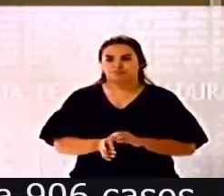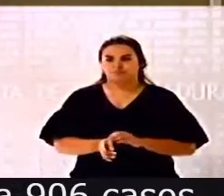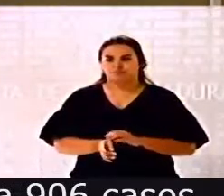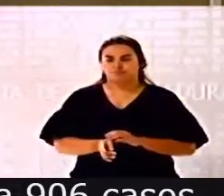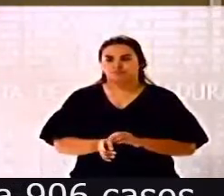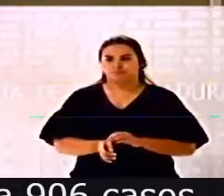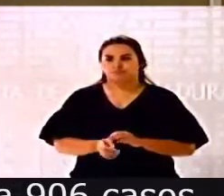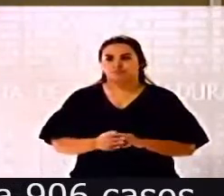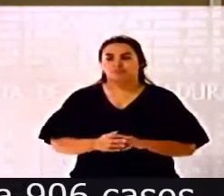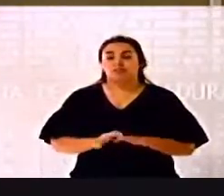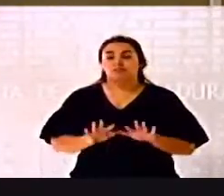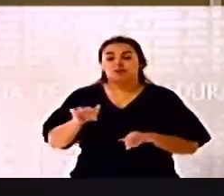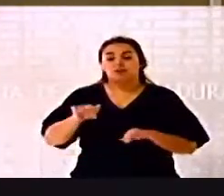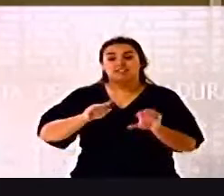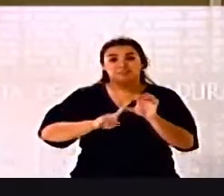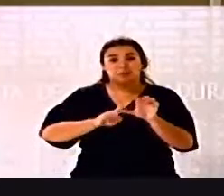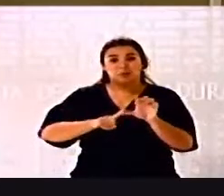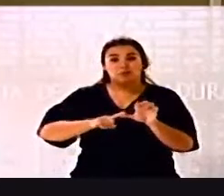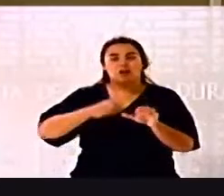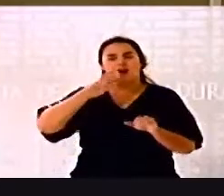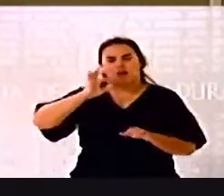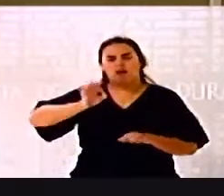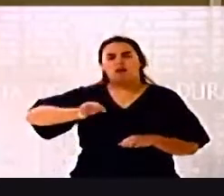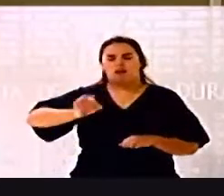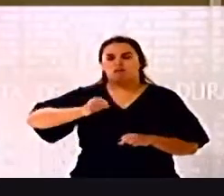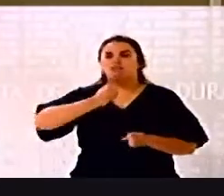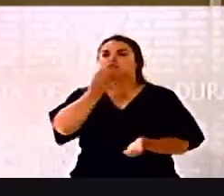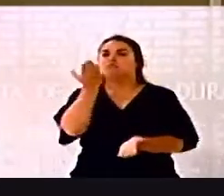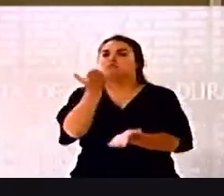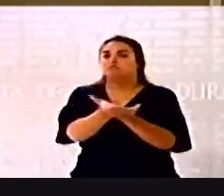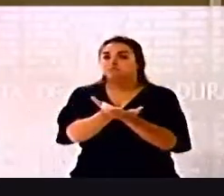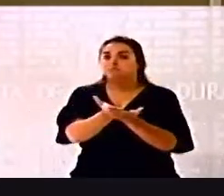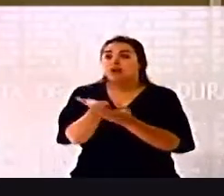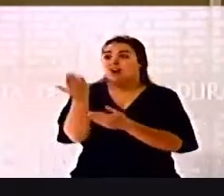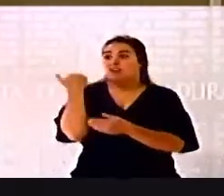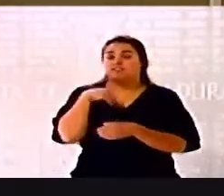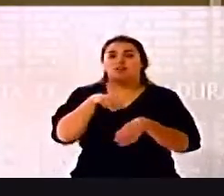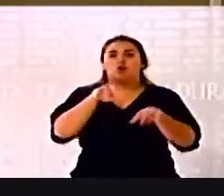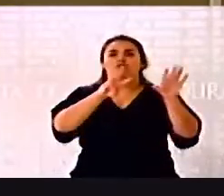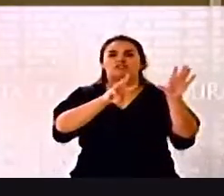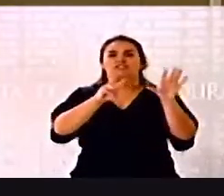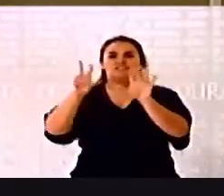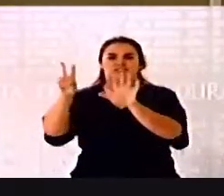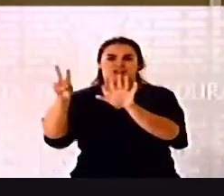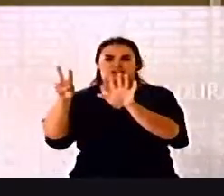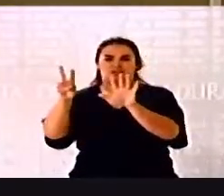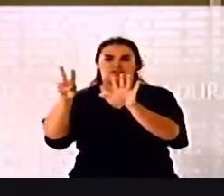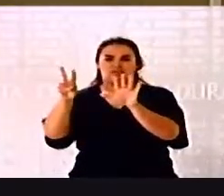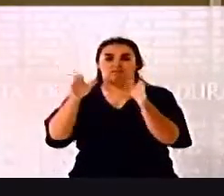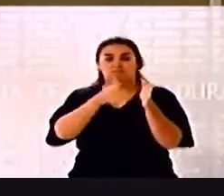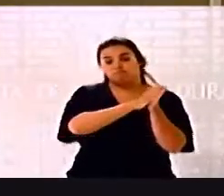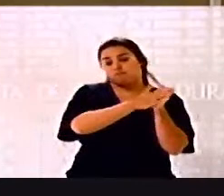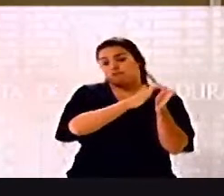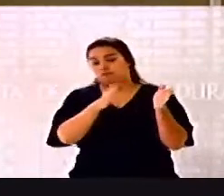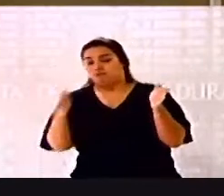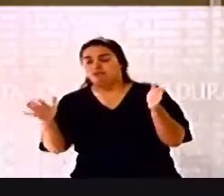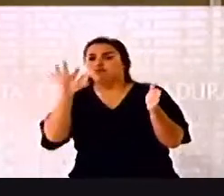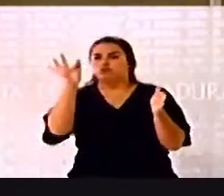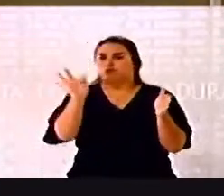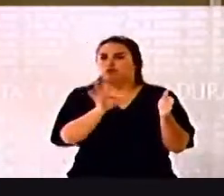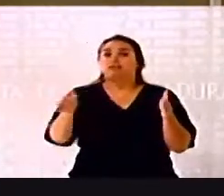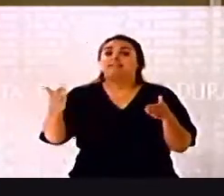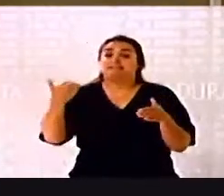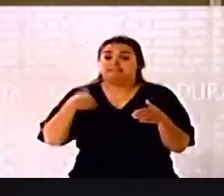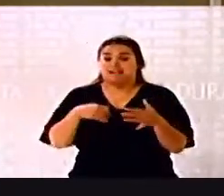Pero en Extremadura es cierto que se han llegado a declarar 87 brotes en el total del periodo, de los cuales ya